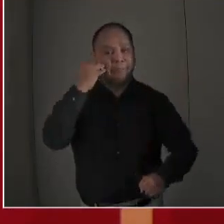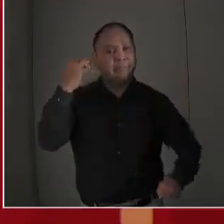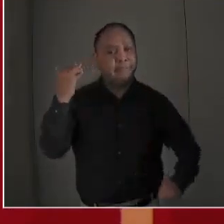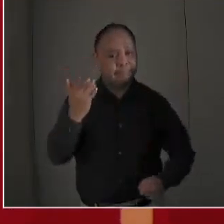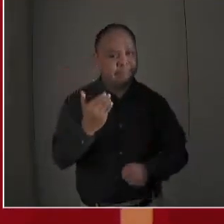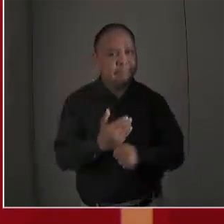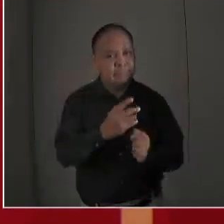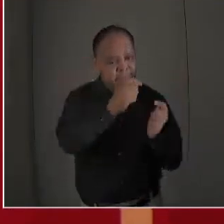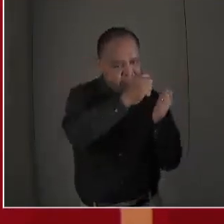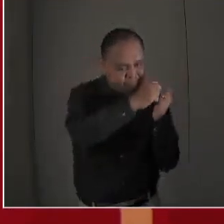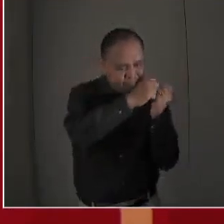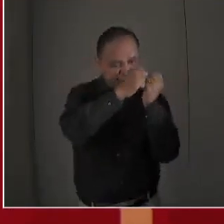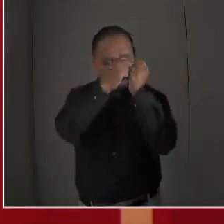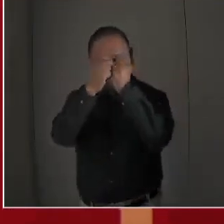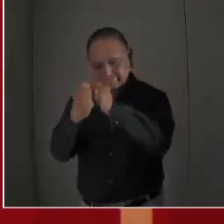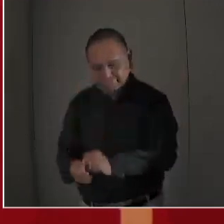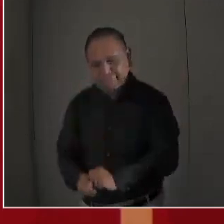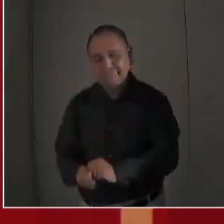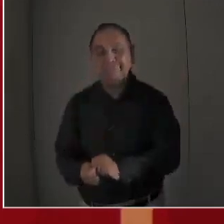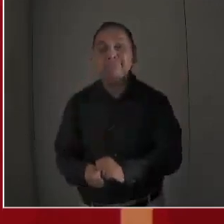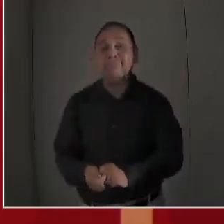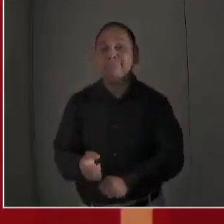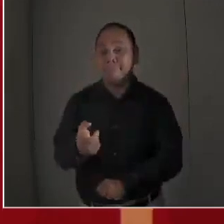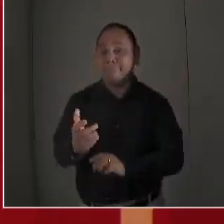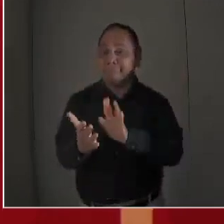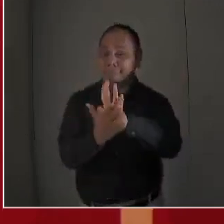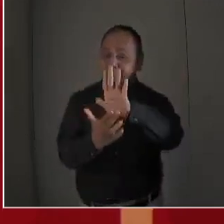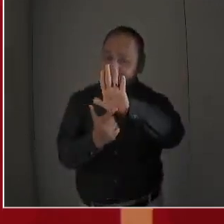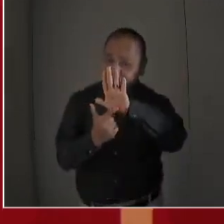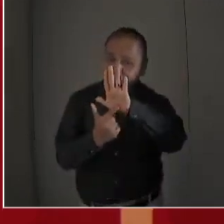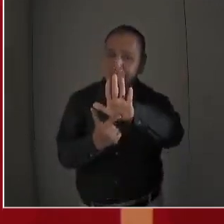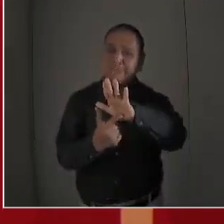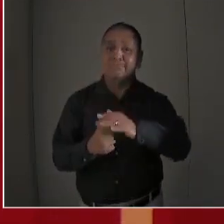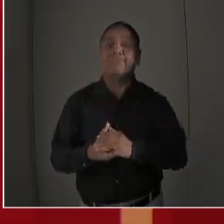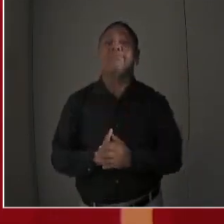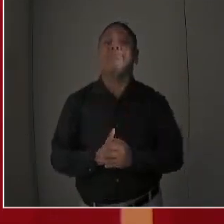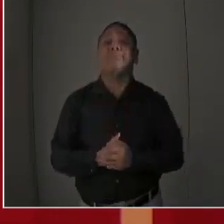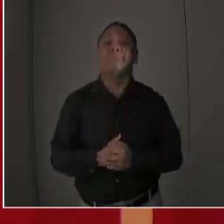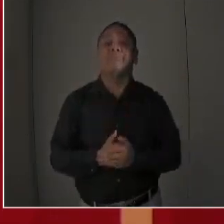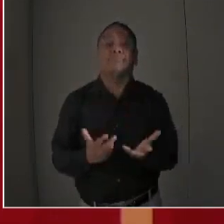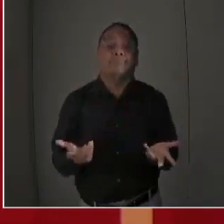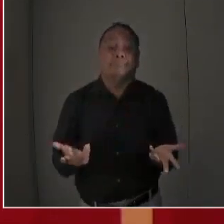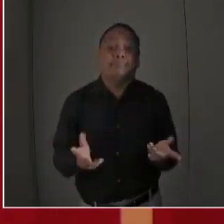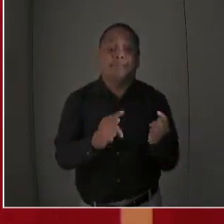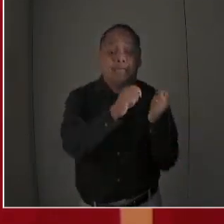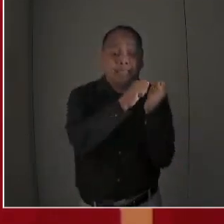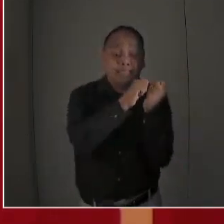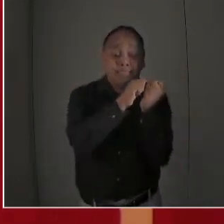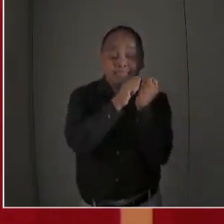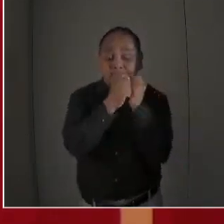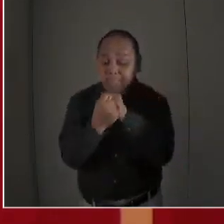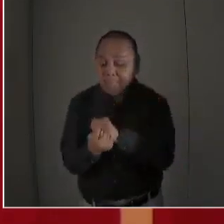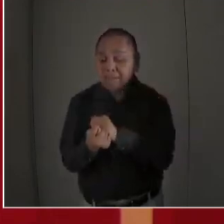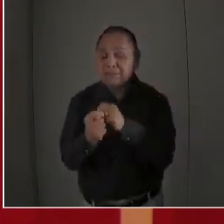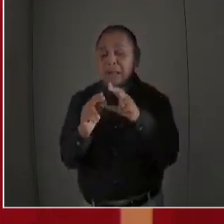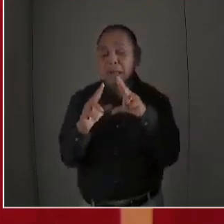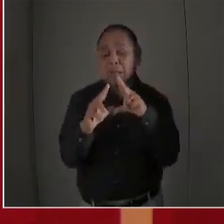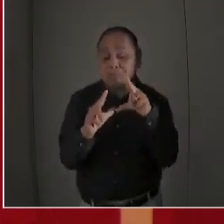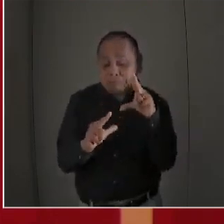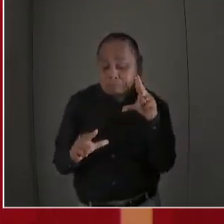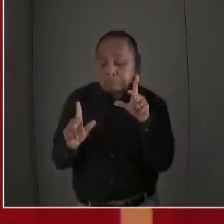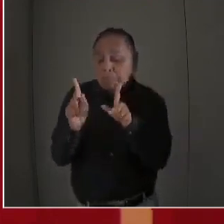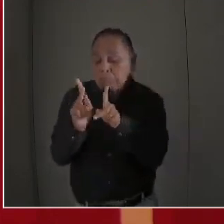la transformación y es la transformación, no podemos decir pues la transformación de este pedacito de país, pero de esto